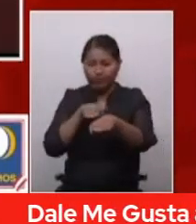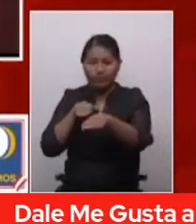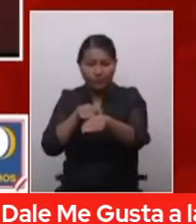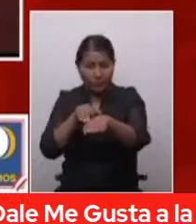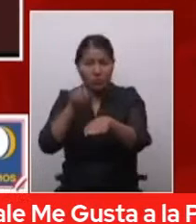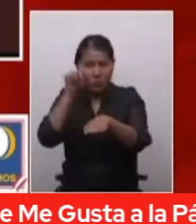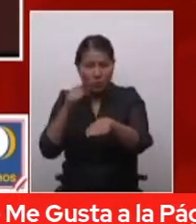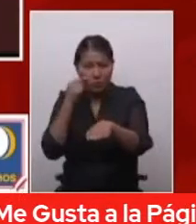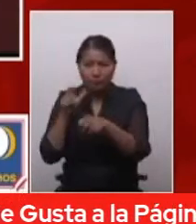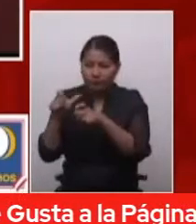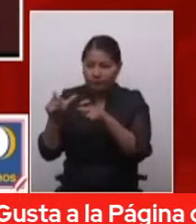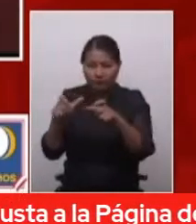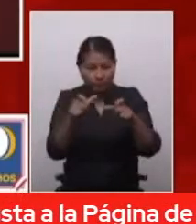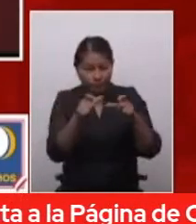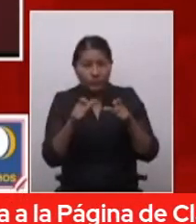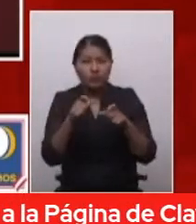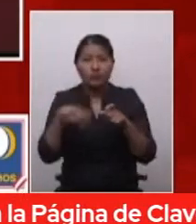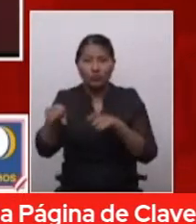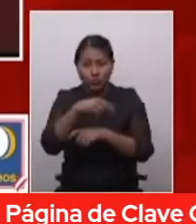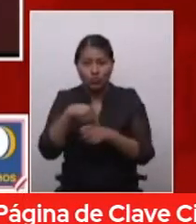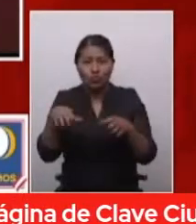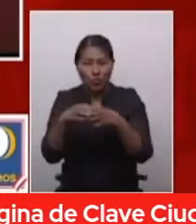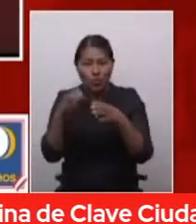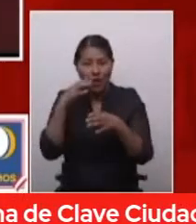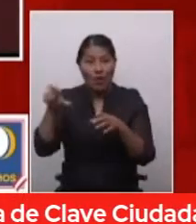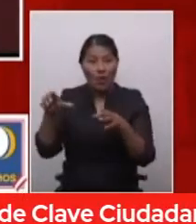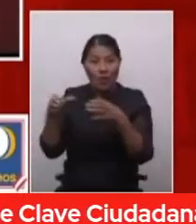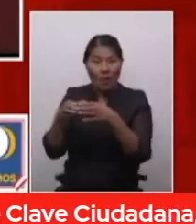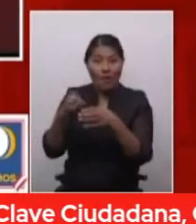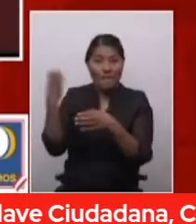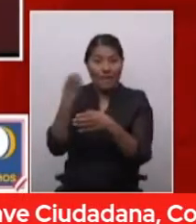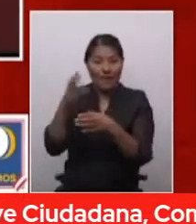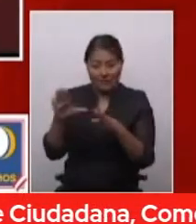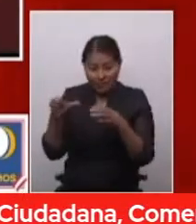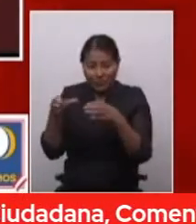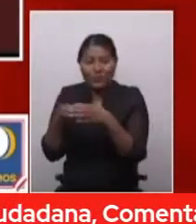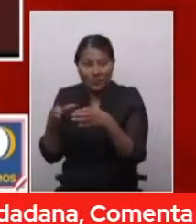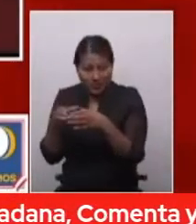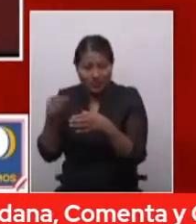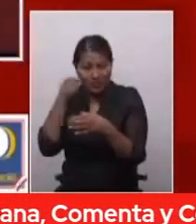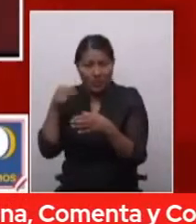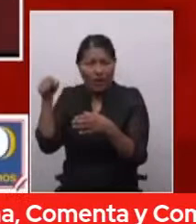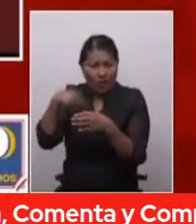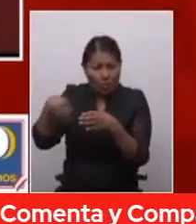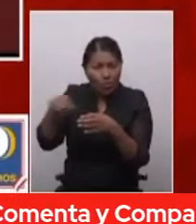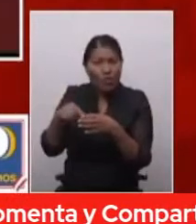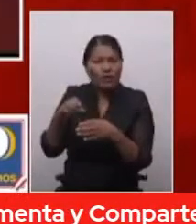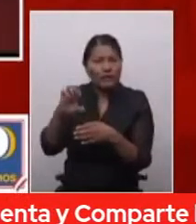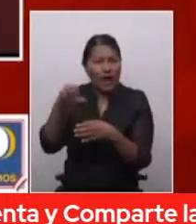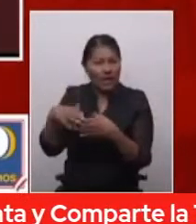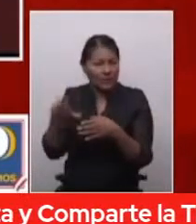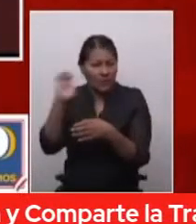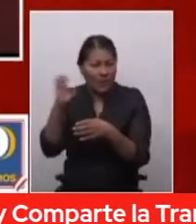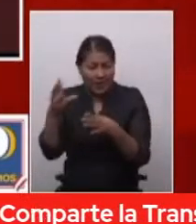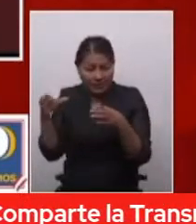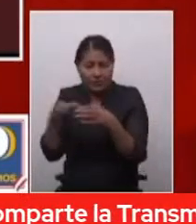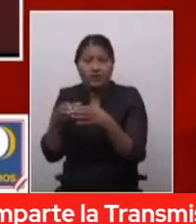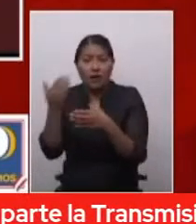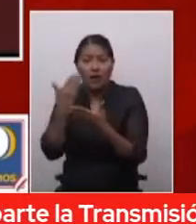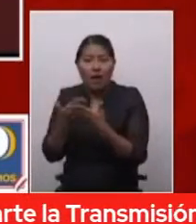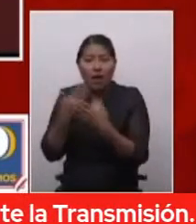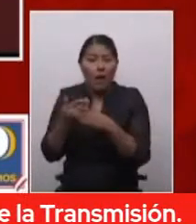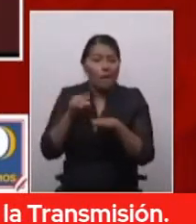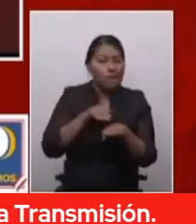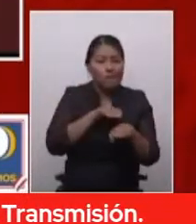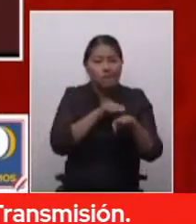Nacional especializada en patrullaje es el Escuadrón de Emergencia. Actualmente este escuadrón no realiza un patrullaje, sino